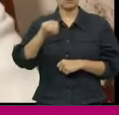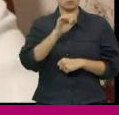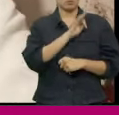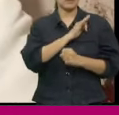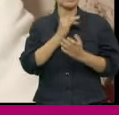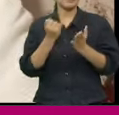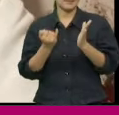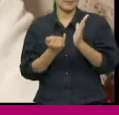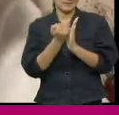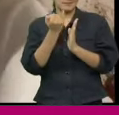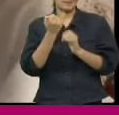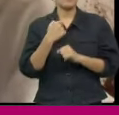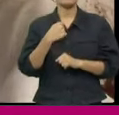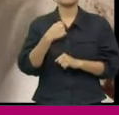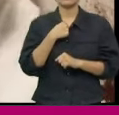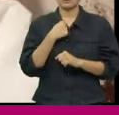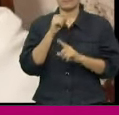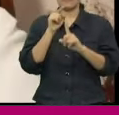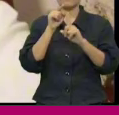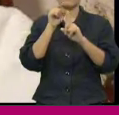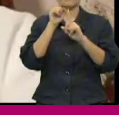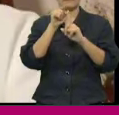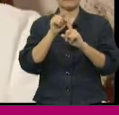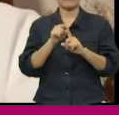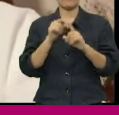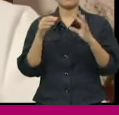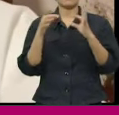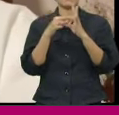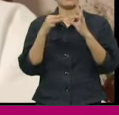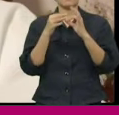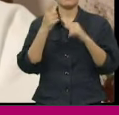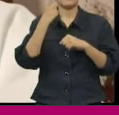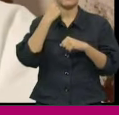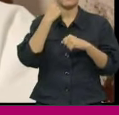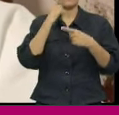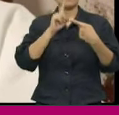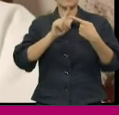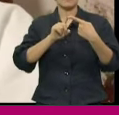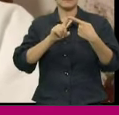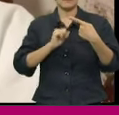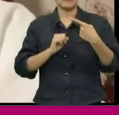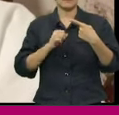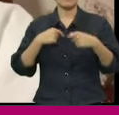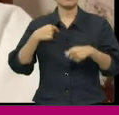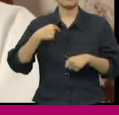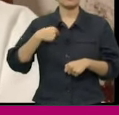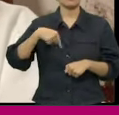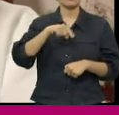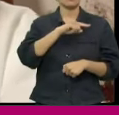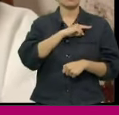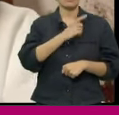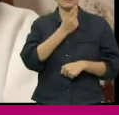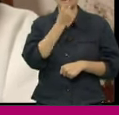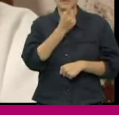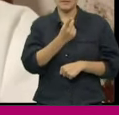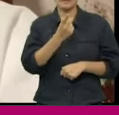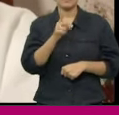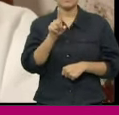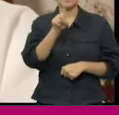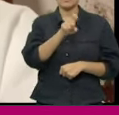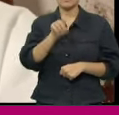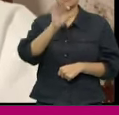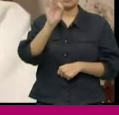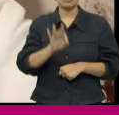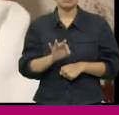solo quiero hacer varias precisiones. Primero, que nosotros planteamos que podían contar el 100% y hasta